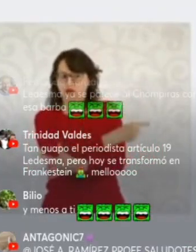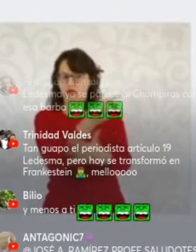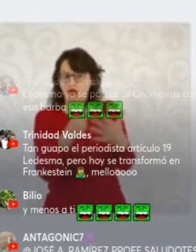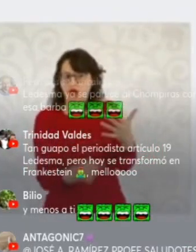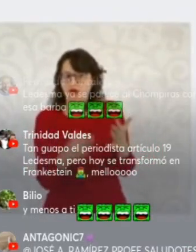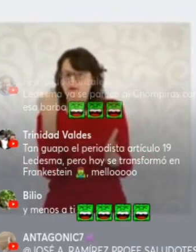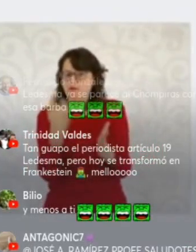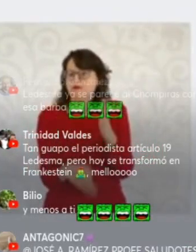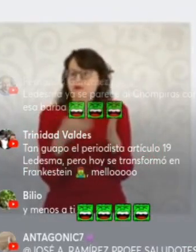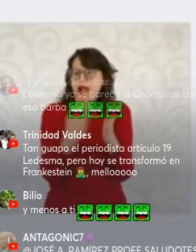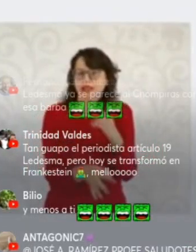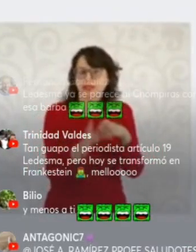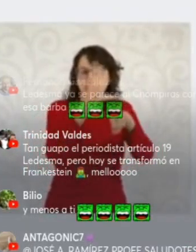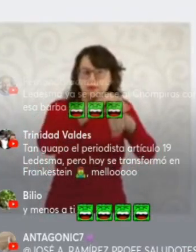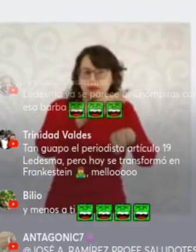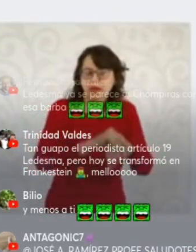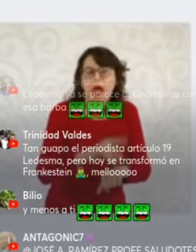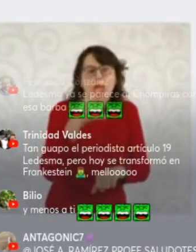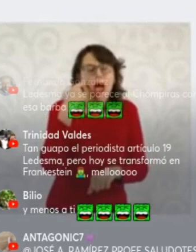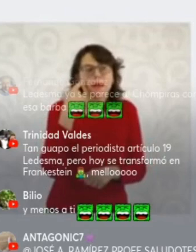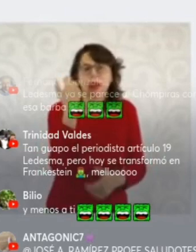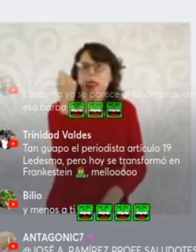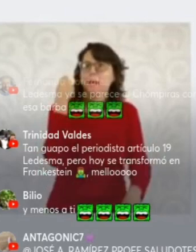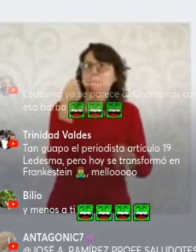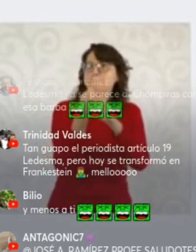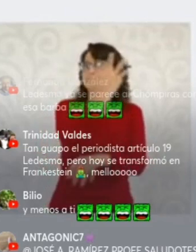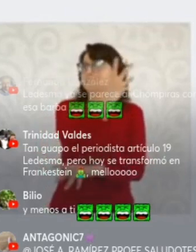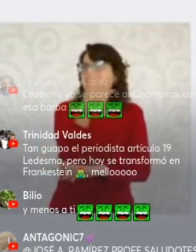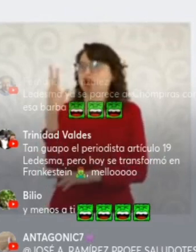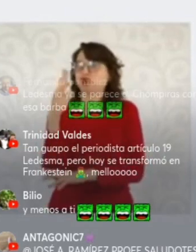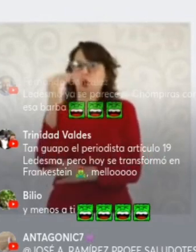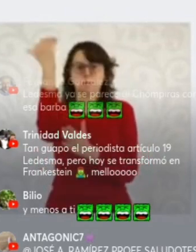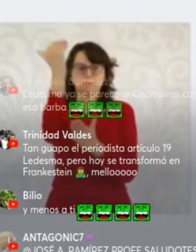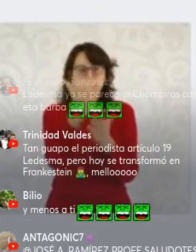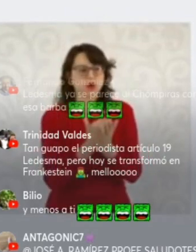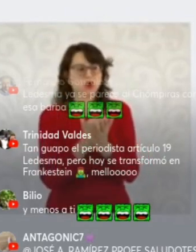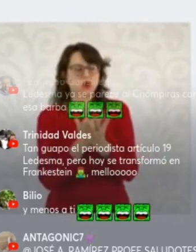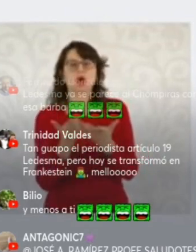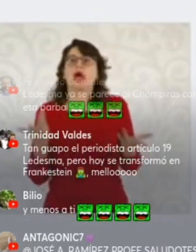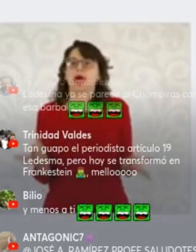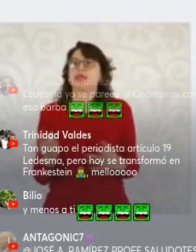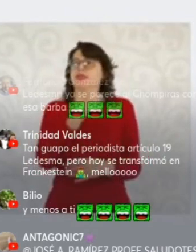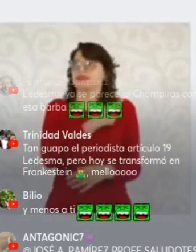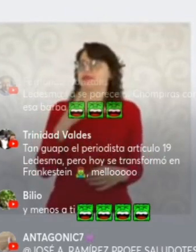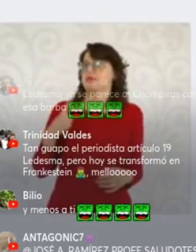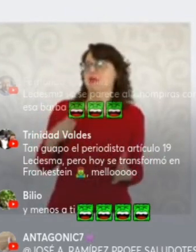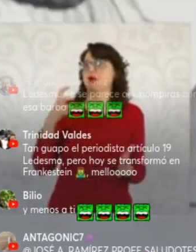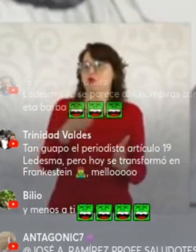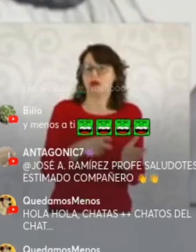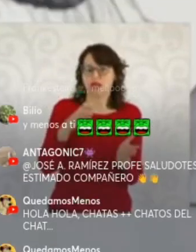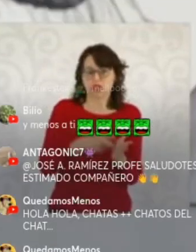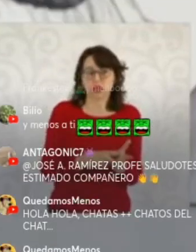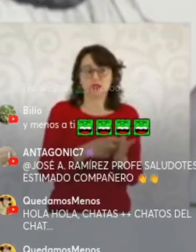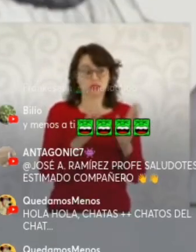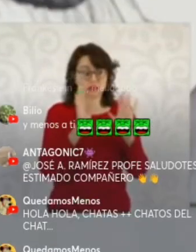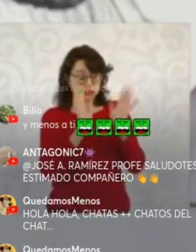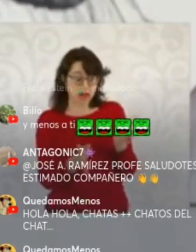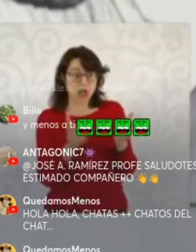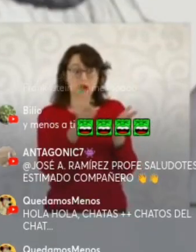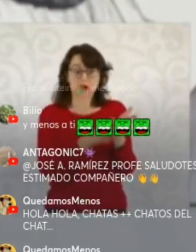menos menores impactos ambientales de los que había en su momento. Entonces, ese es